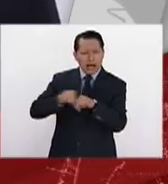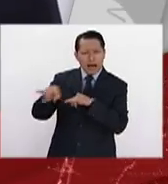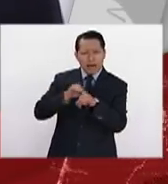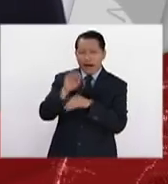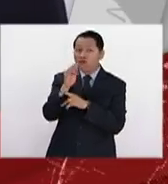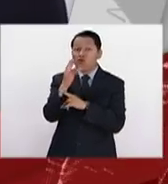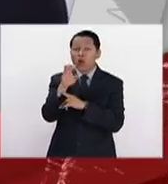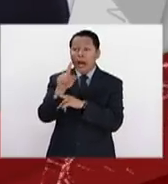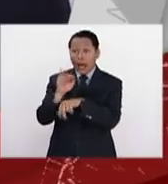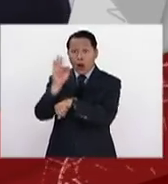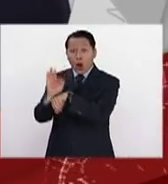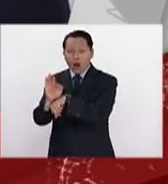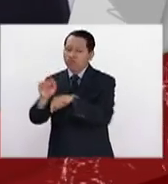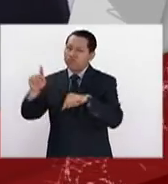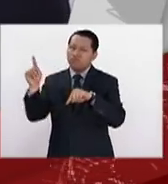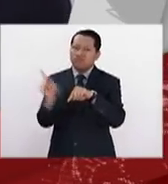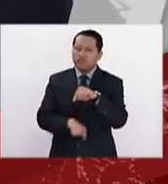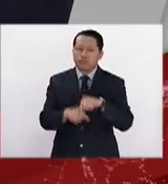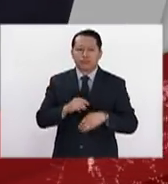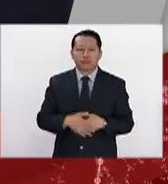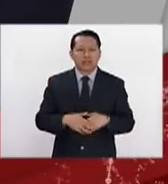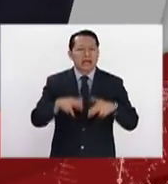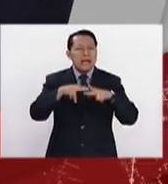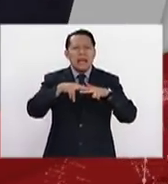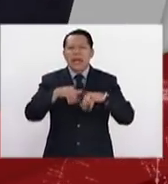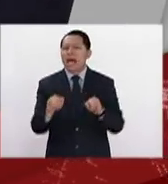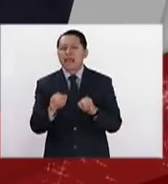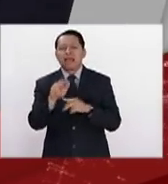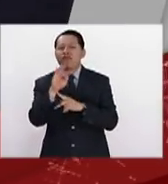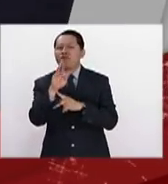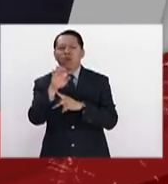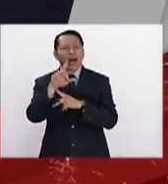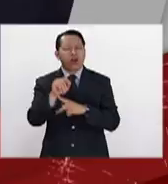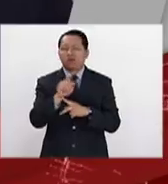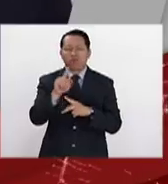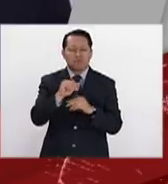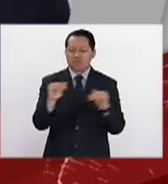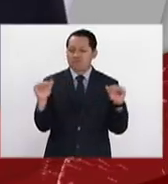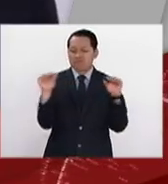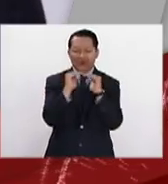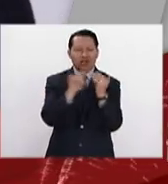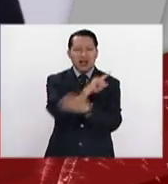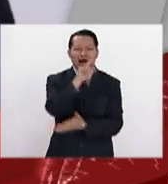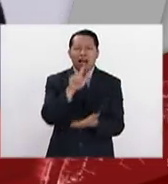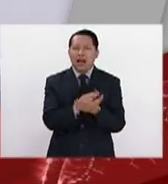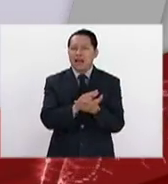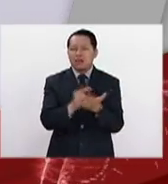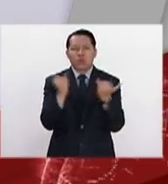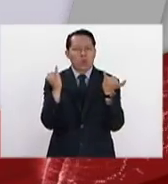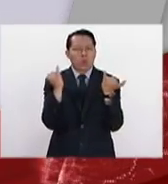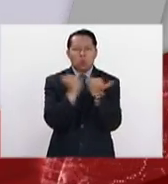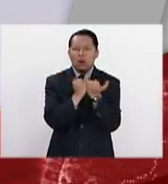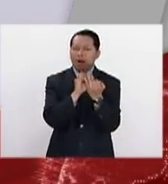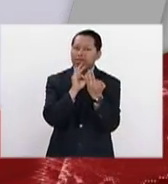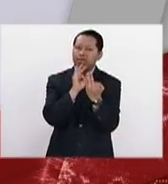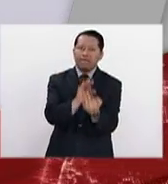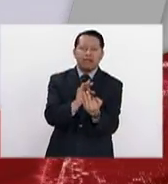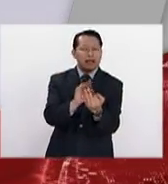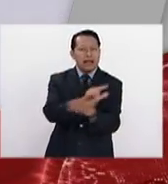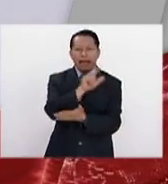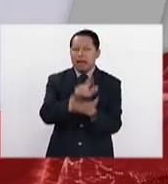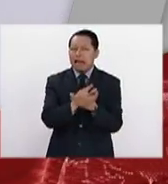Nadie con fuero, todos iguales ante la ley y la ley por encima de